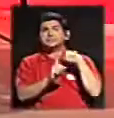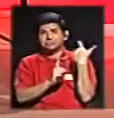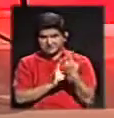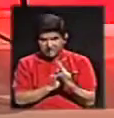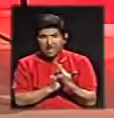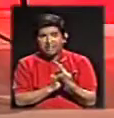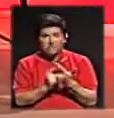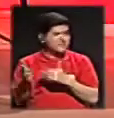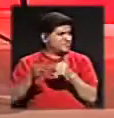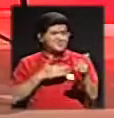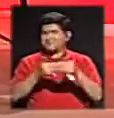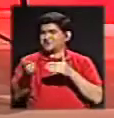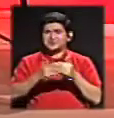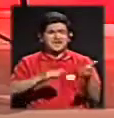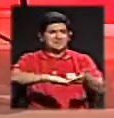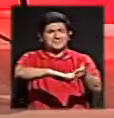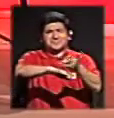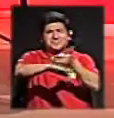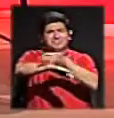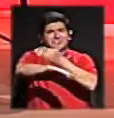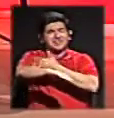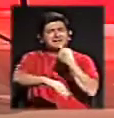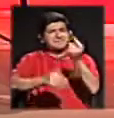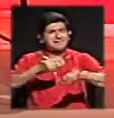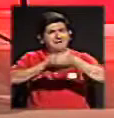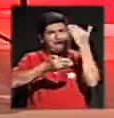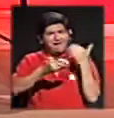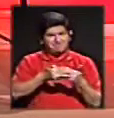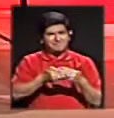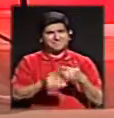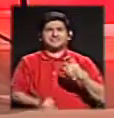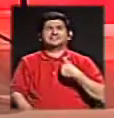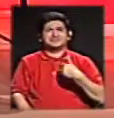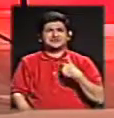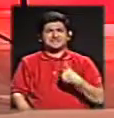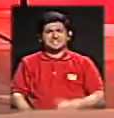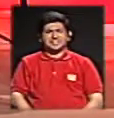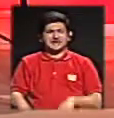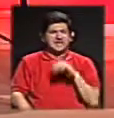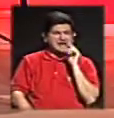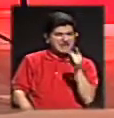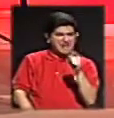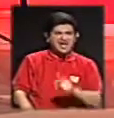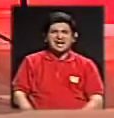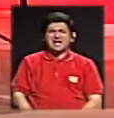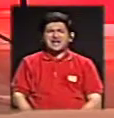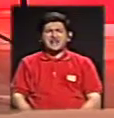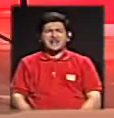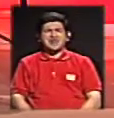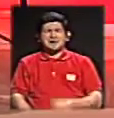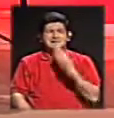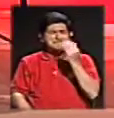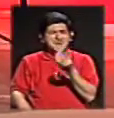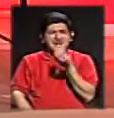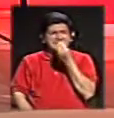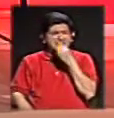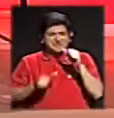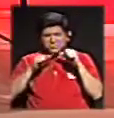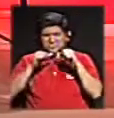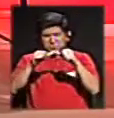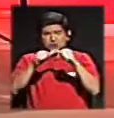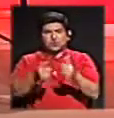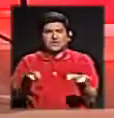social, pese a los avances que señalaba. Hay una incidencia de la desnutrición crónica, por ejemplo, en el caso